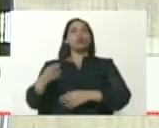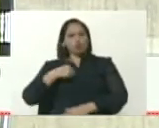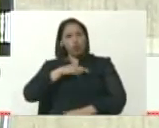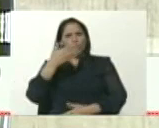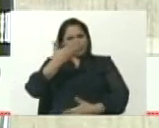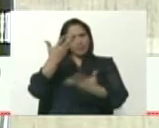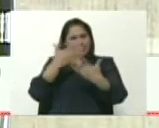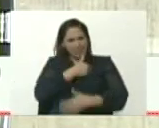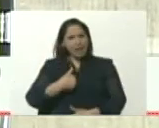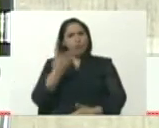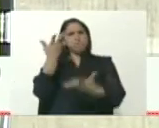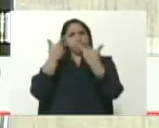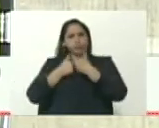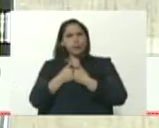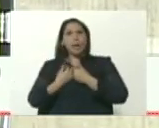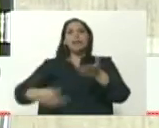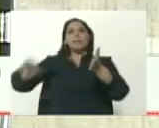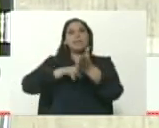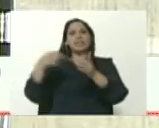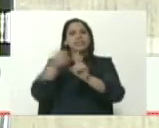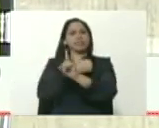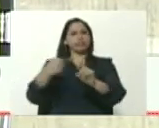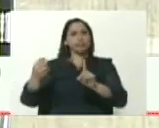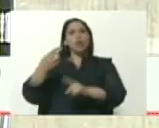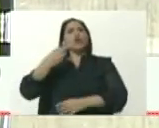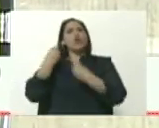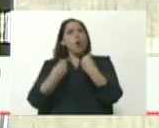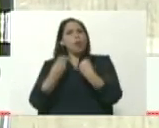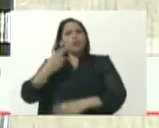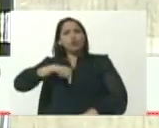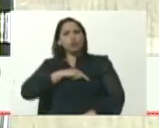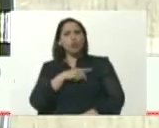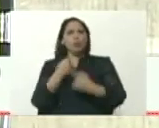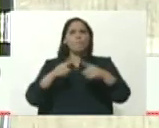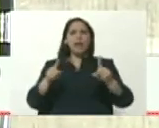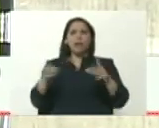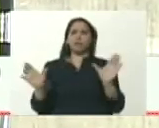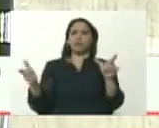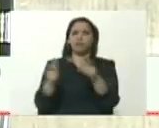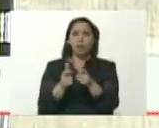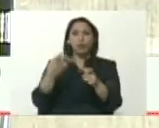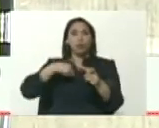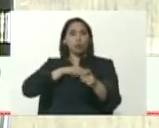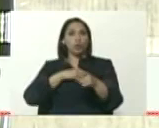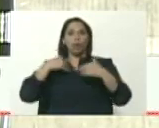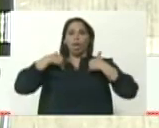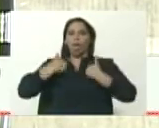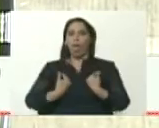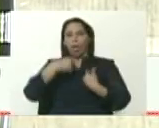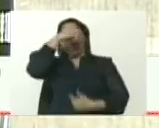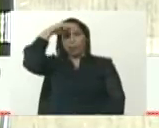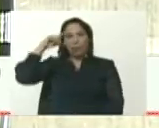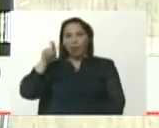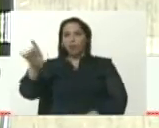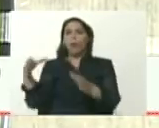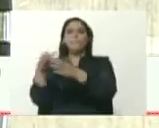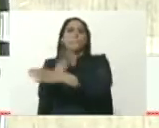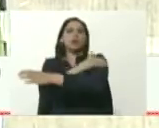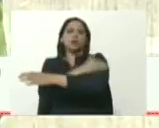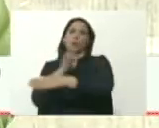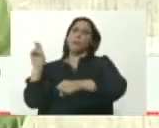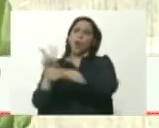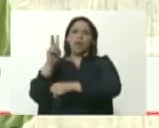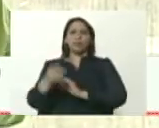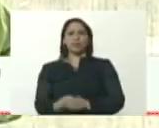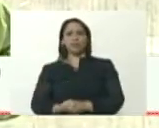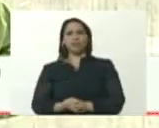explique, de repetirse las guarimbas, ¿cómo vamos a hacer nosotros para minimizarla? Estamos cansados de esa oposición violenta,